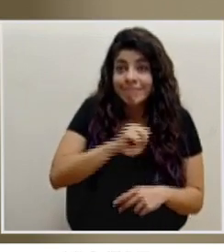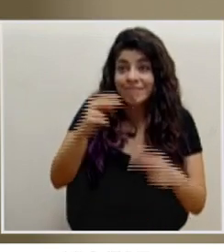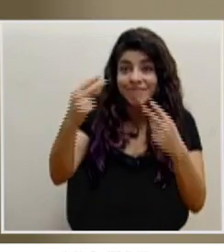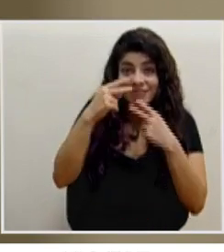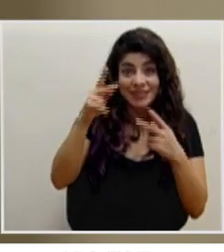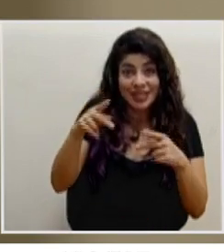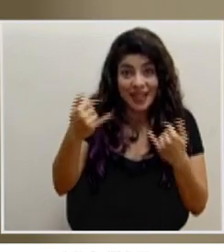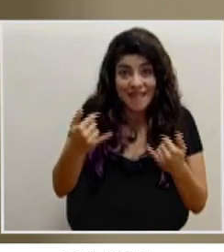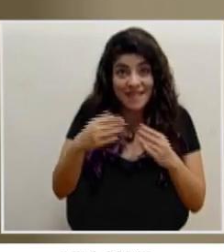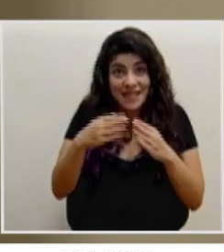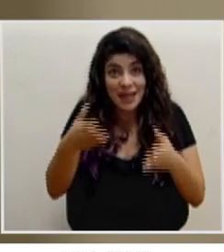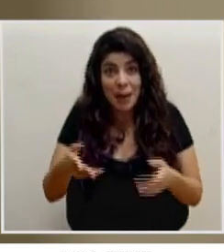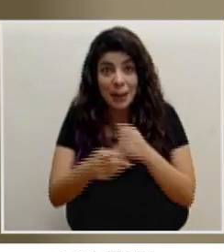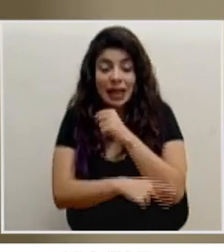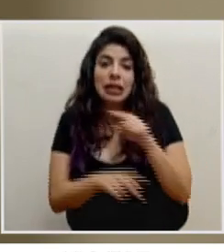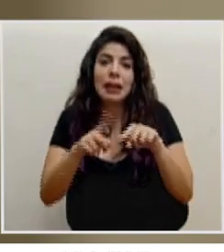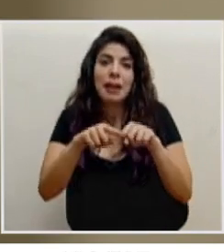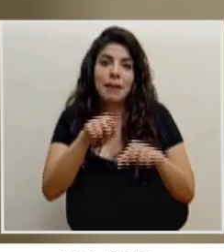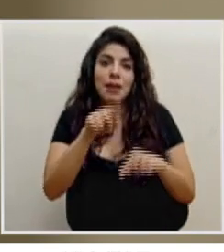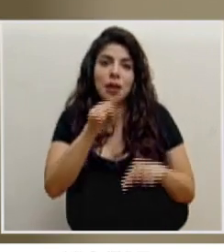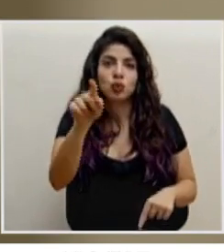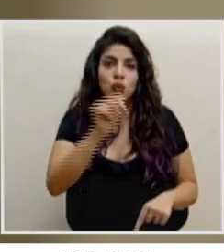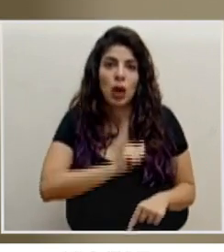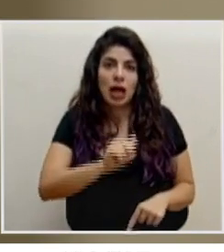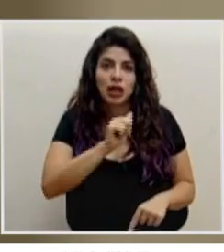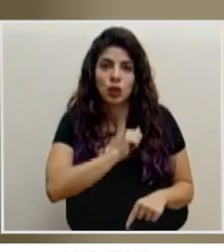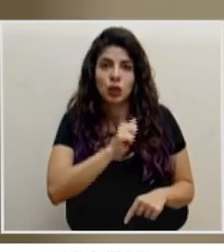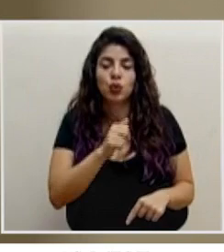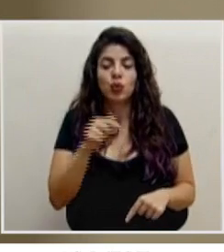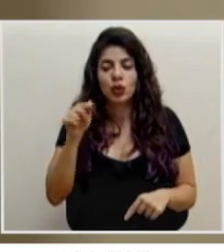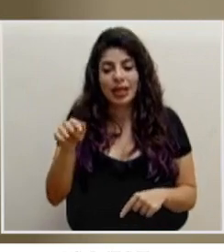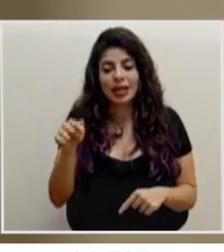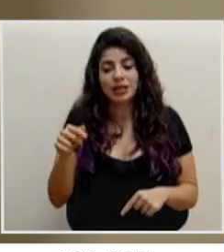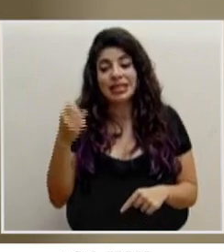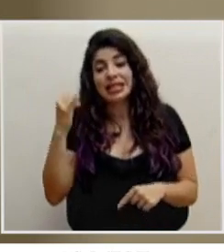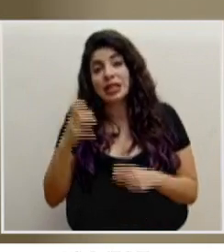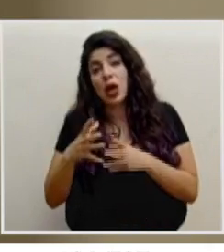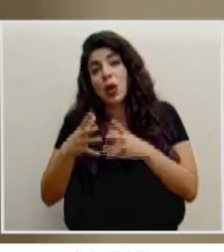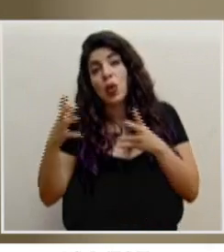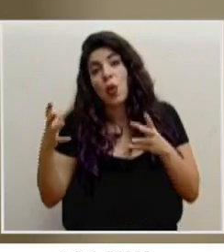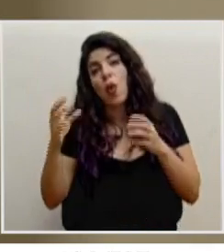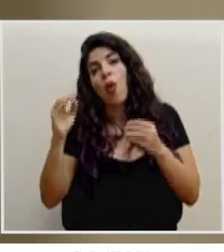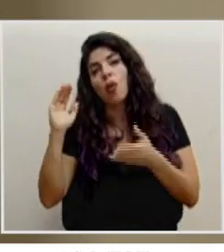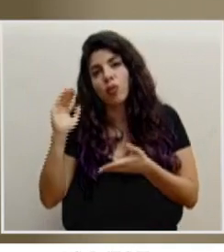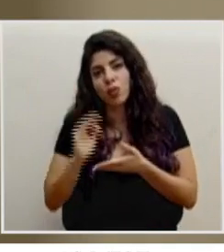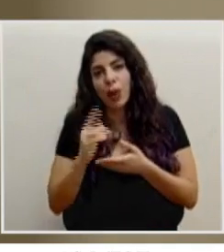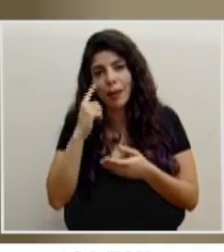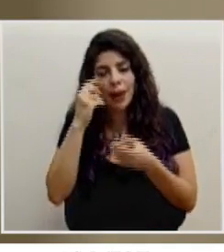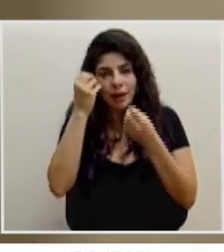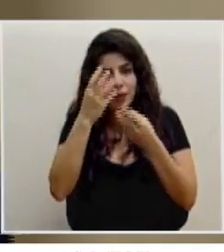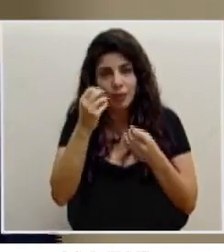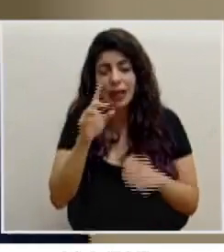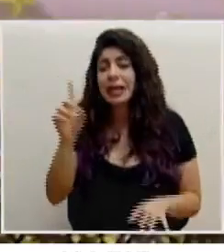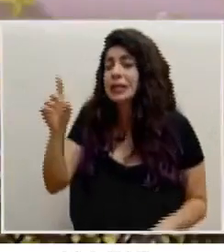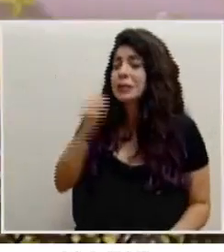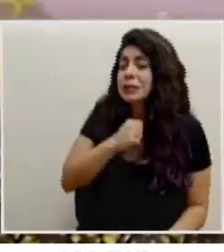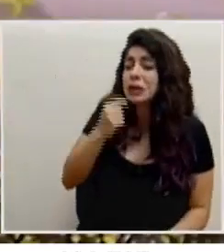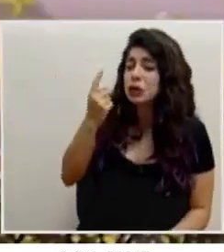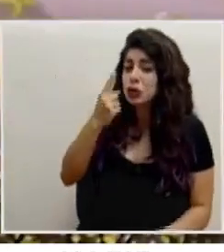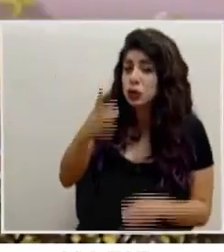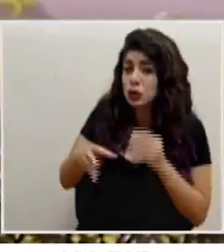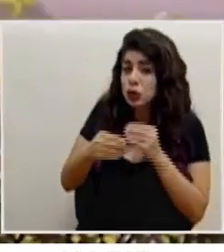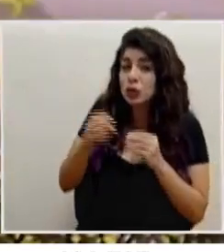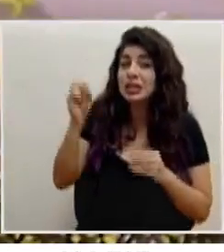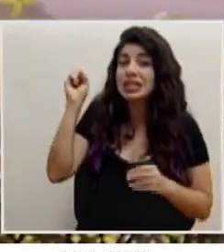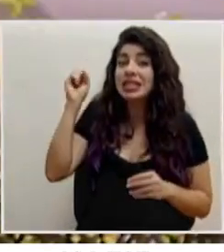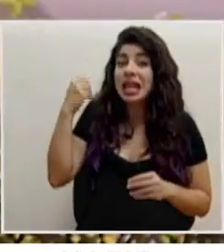que estamos en el país, pues también ameritará eventualmente un aumento en la frecuencia de dar los datos. Okay. Nada más si podemos precisar entonces, si